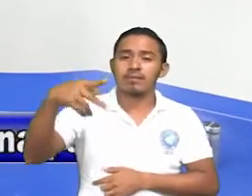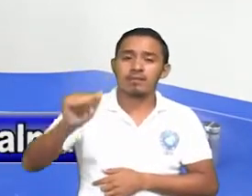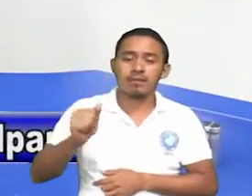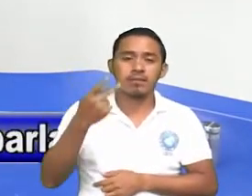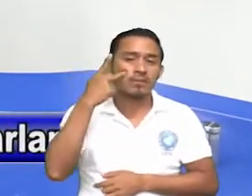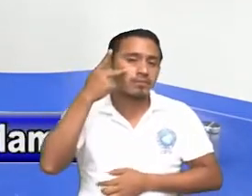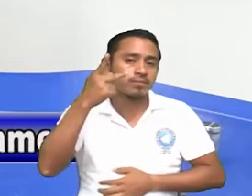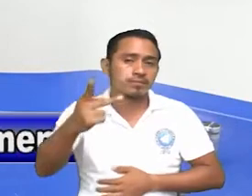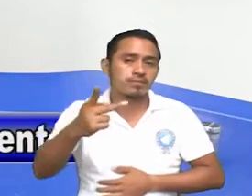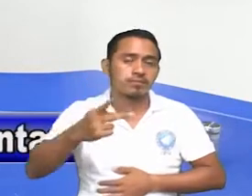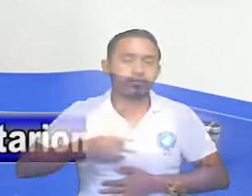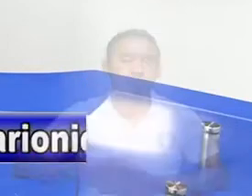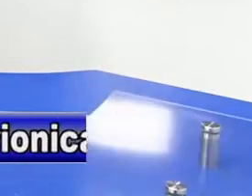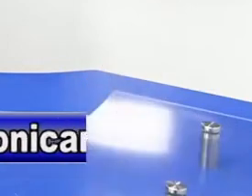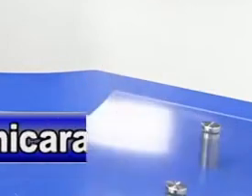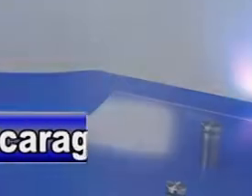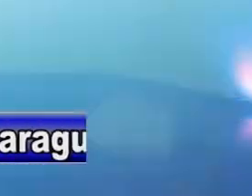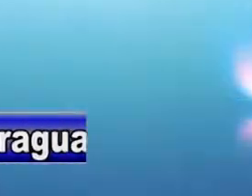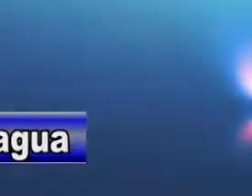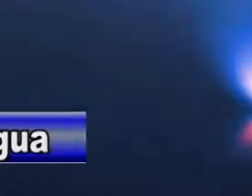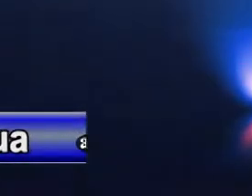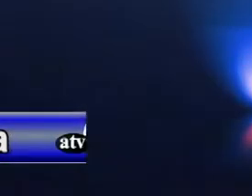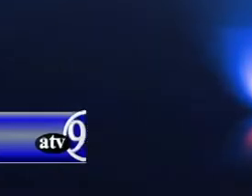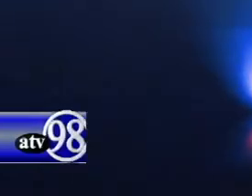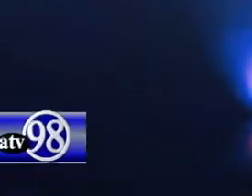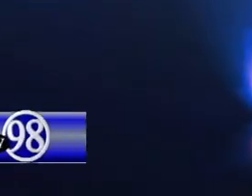en el siguiente reporte.